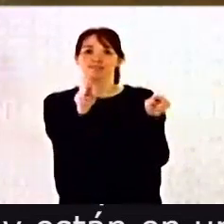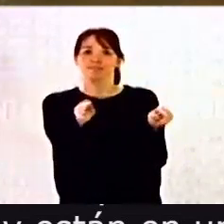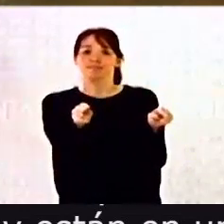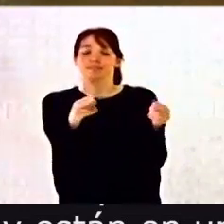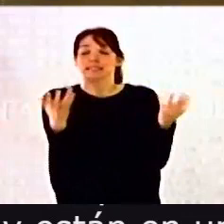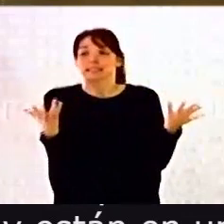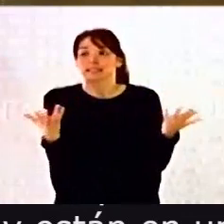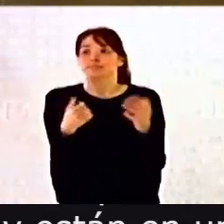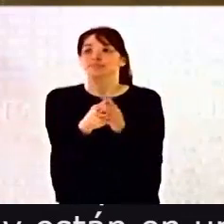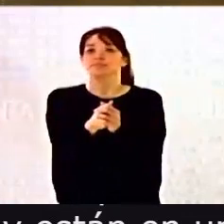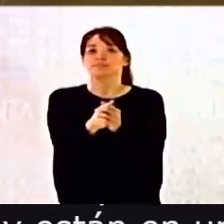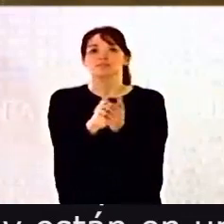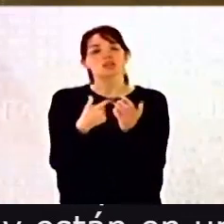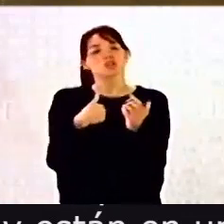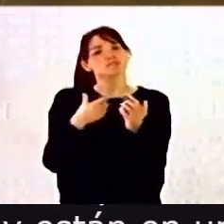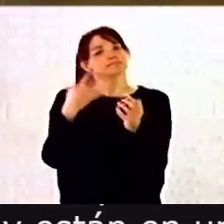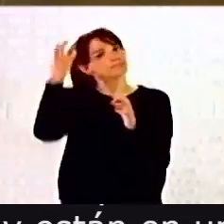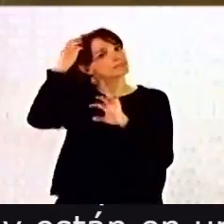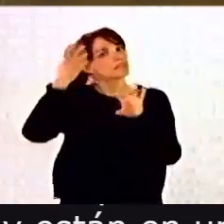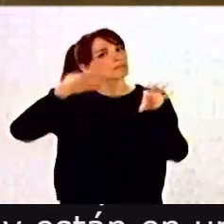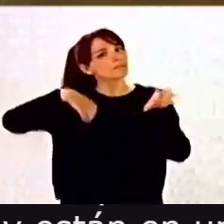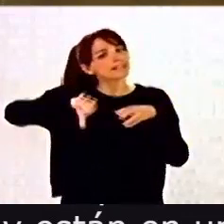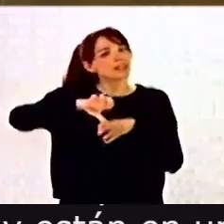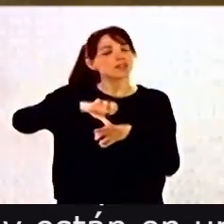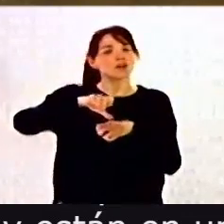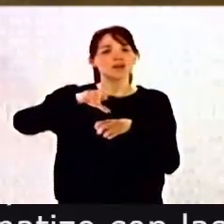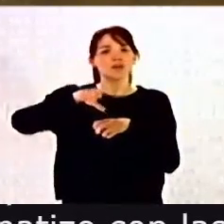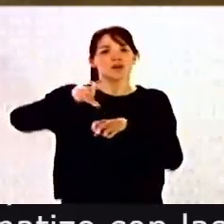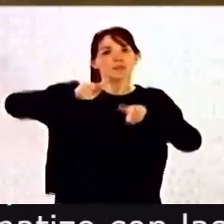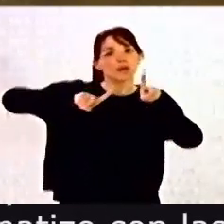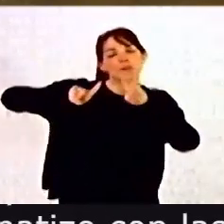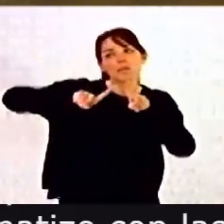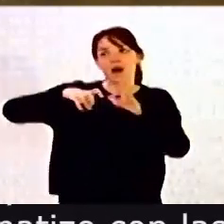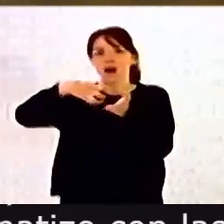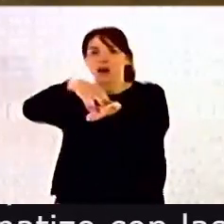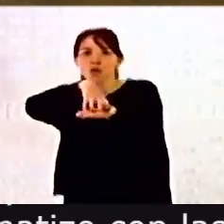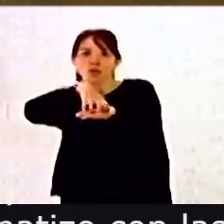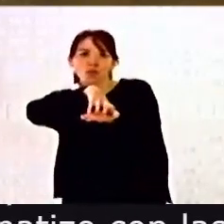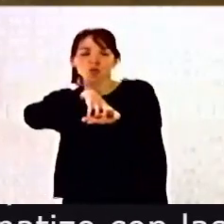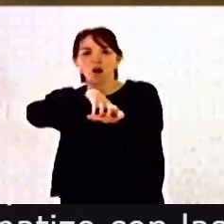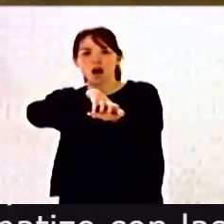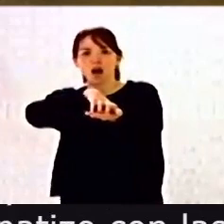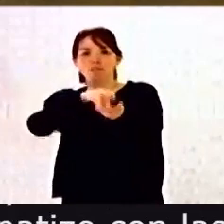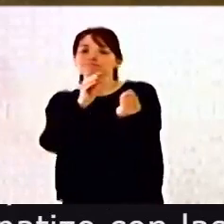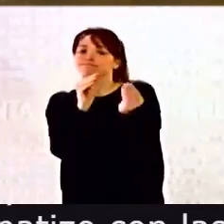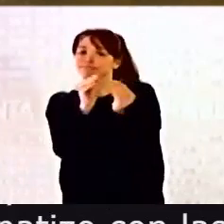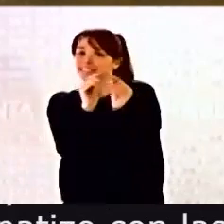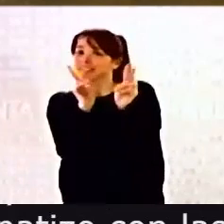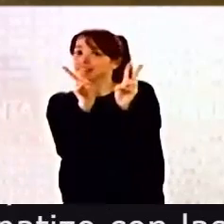empatizo con todas las cuestiones que se han vertido en estos últimos días sobre la residencia del Cuartillo, pero que